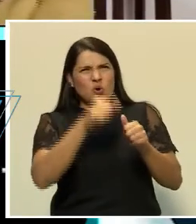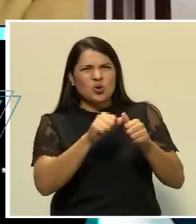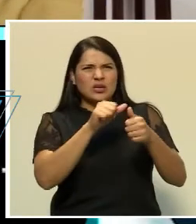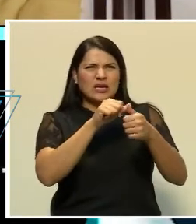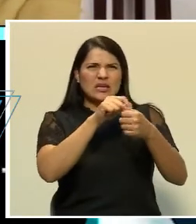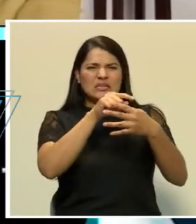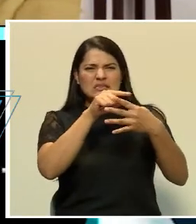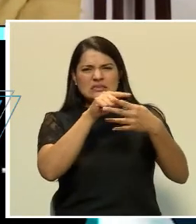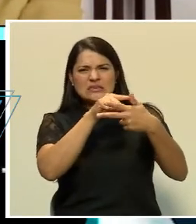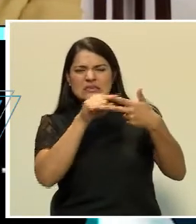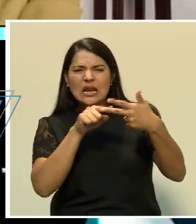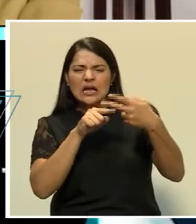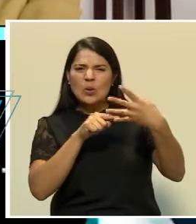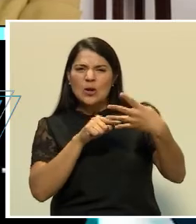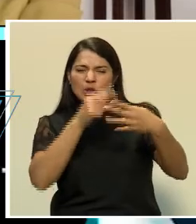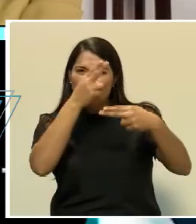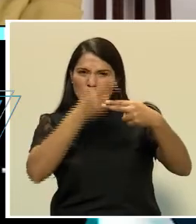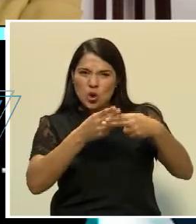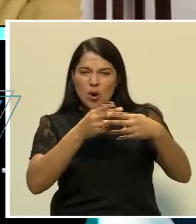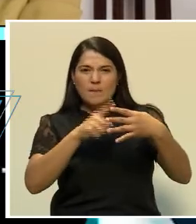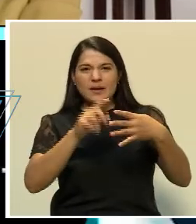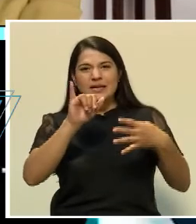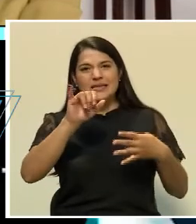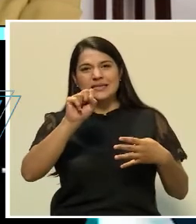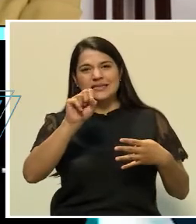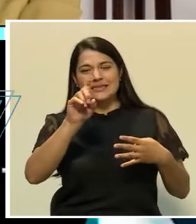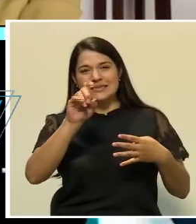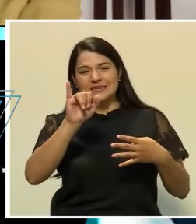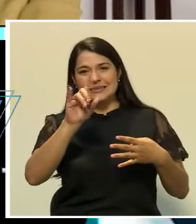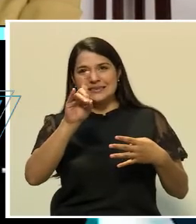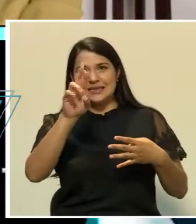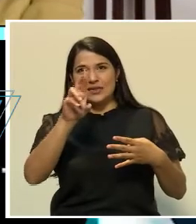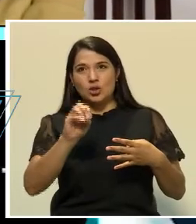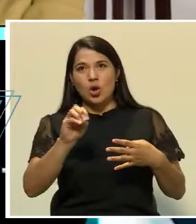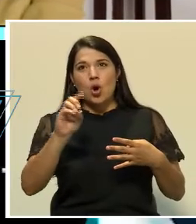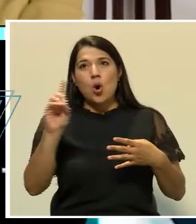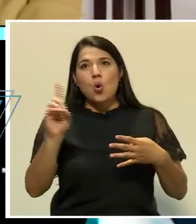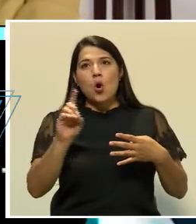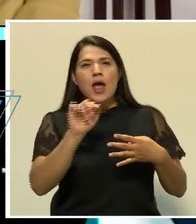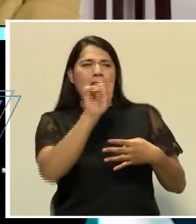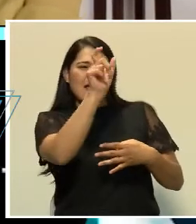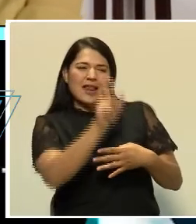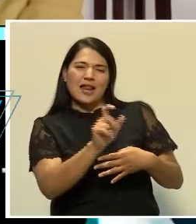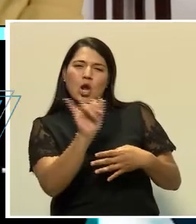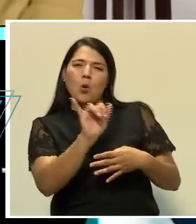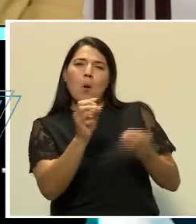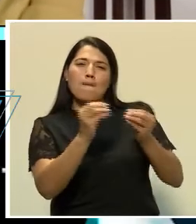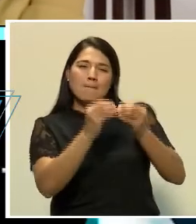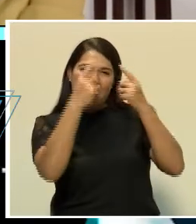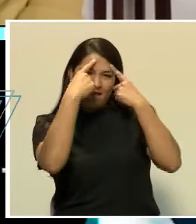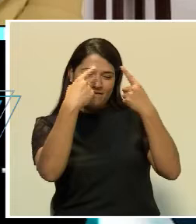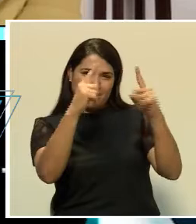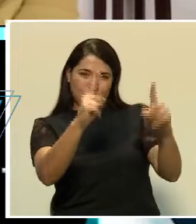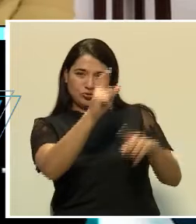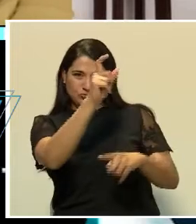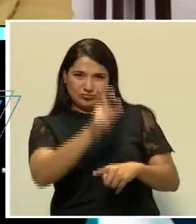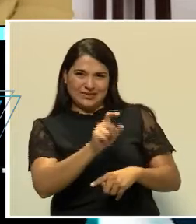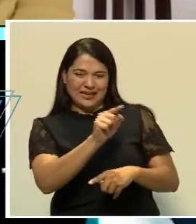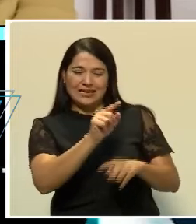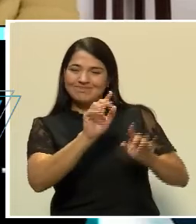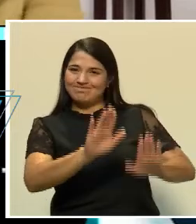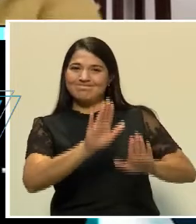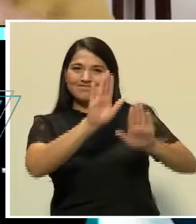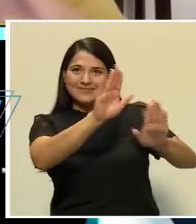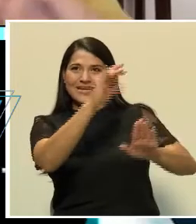4 nombres a la cabeza. Don Isidro Kong Wong, que es como el súper tradicional, que es una maravilla